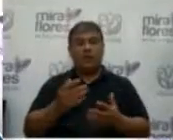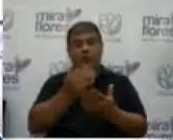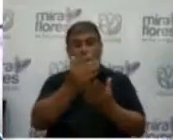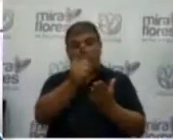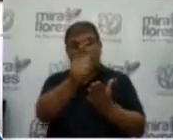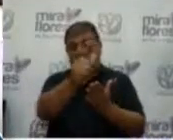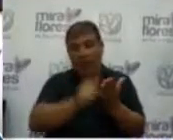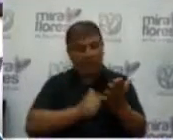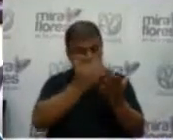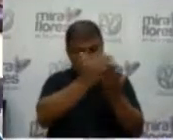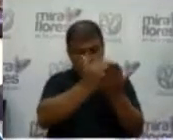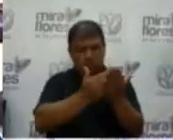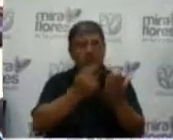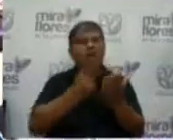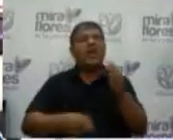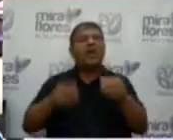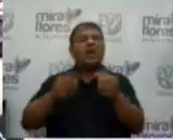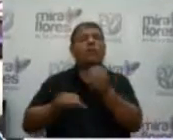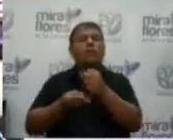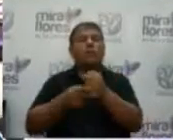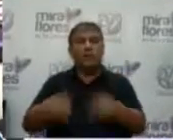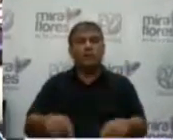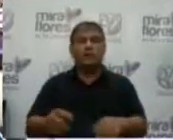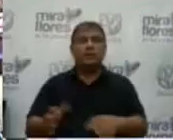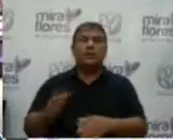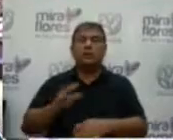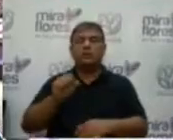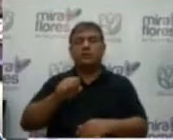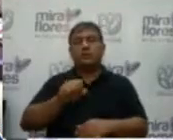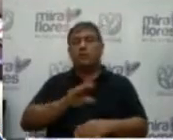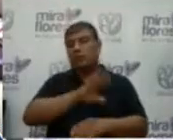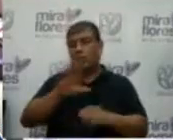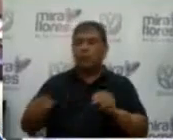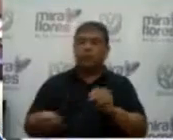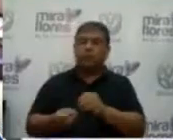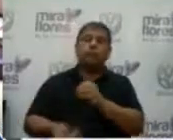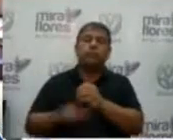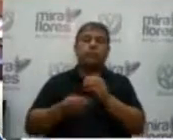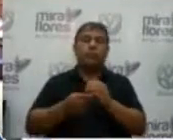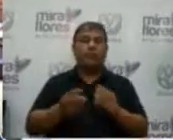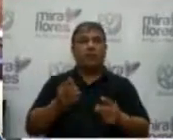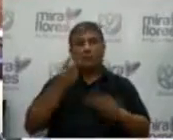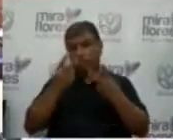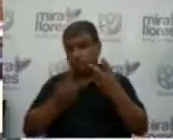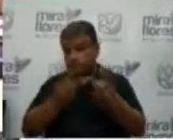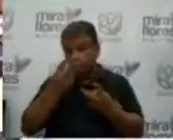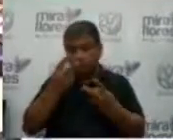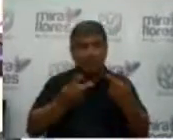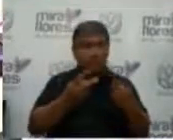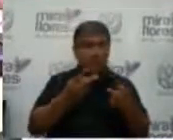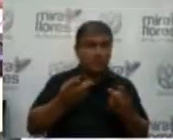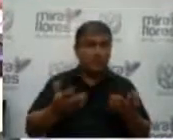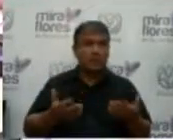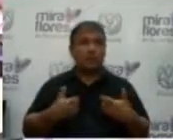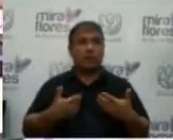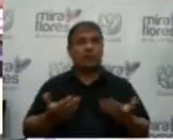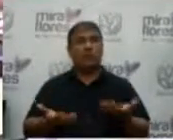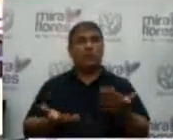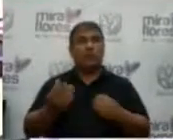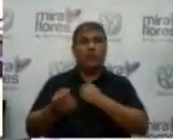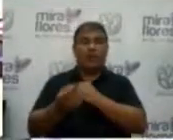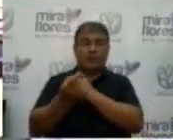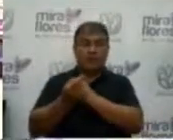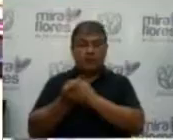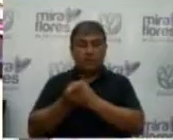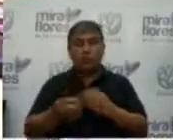inventario de lo que hay y aparte... Sí, eso viene dicho, de todas maneras, claro, es parte del tema. Una visita, y sobre todo que nos den una